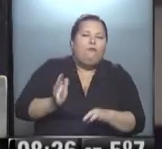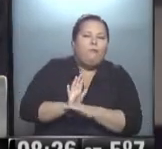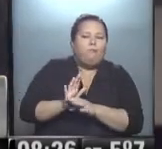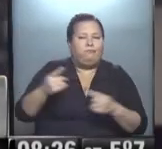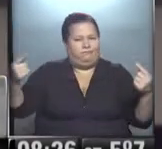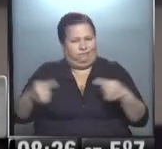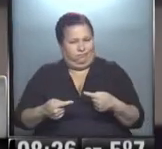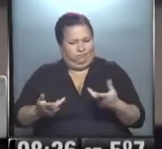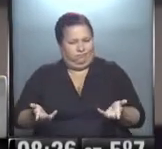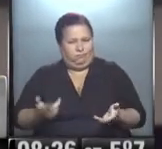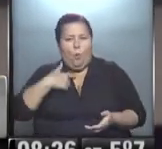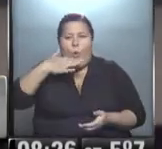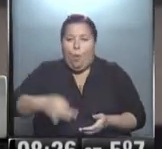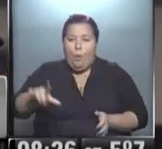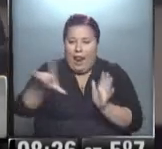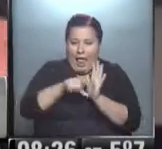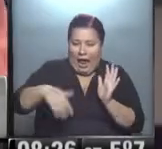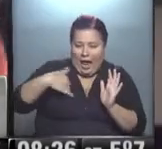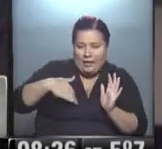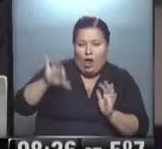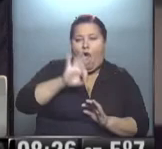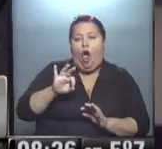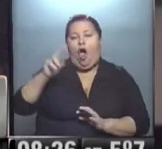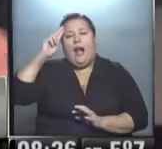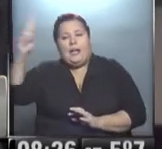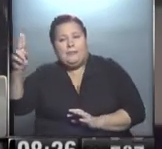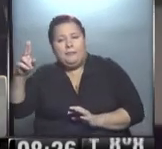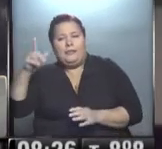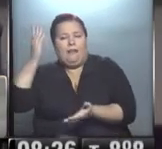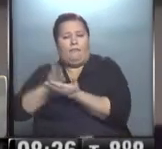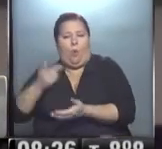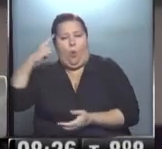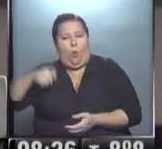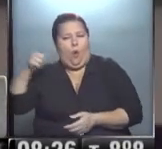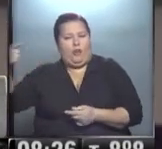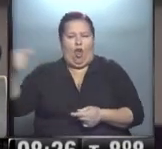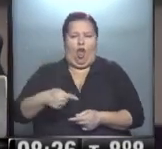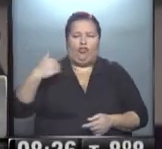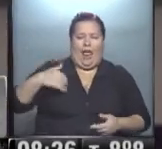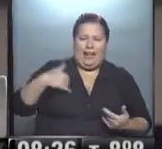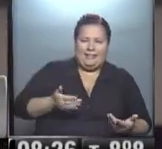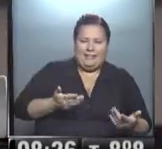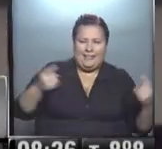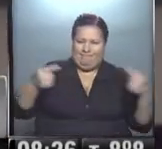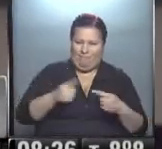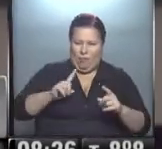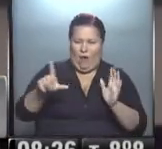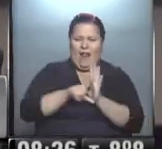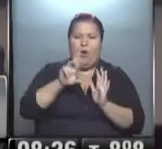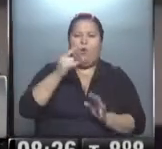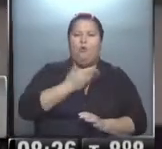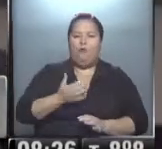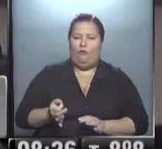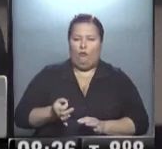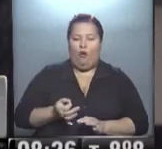controversia decimos cumplir con la ley nacional o respetar el fallo de griesa que va contra la ley nacional y contra la cláusula rufo